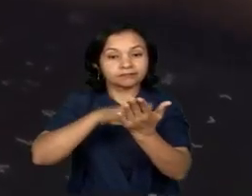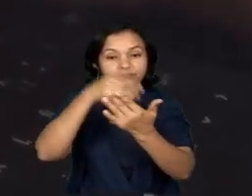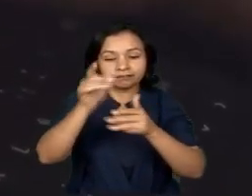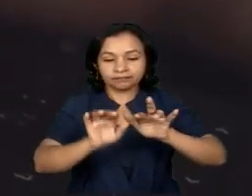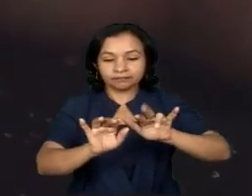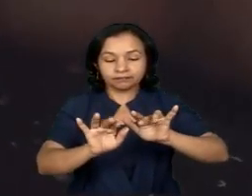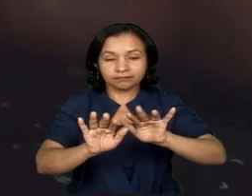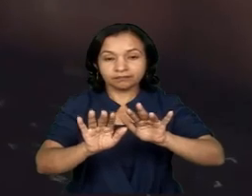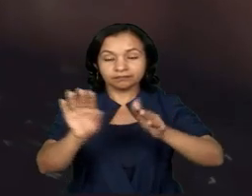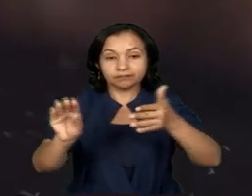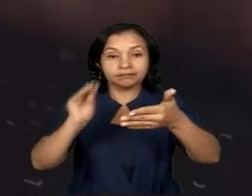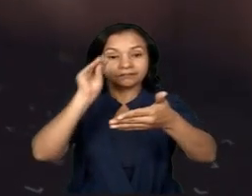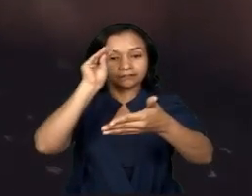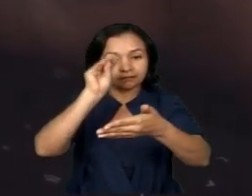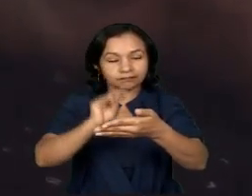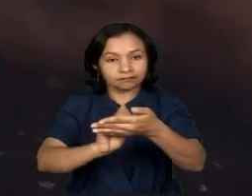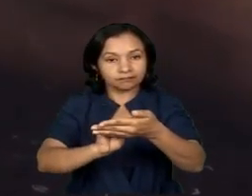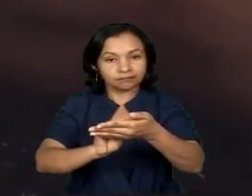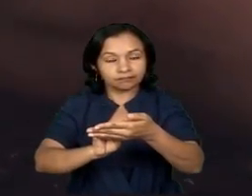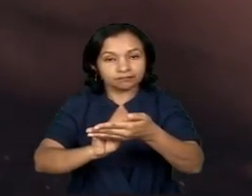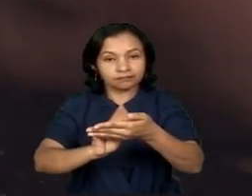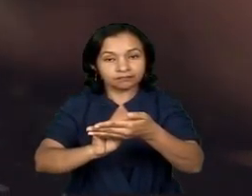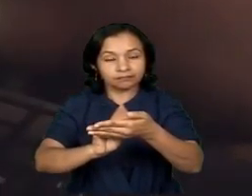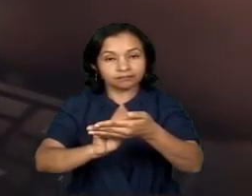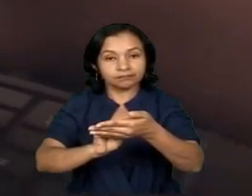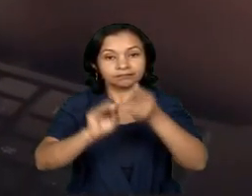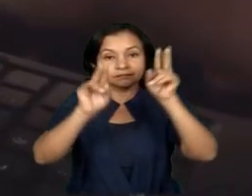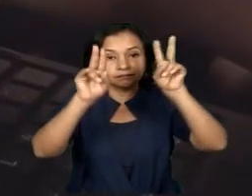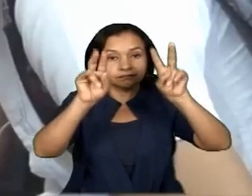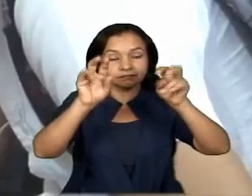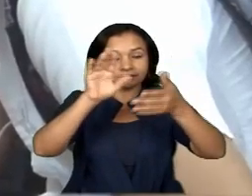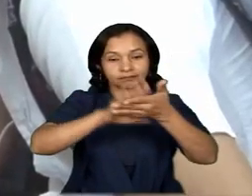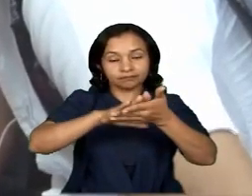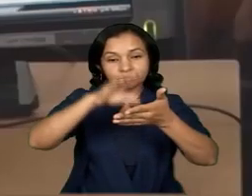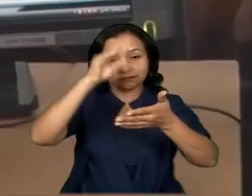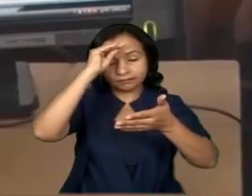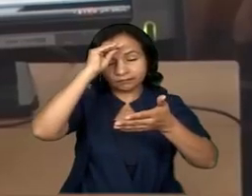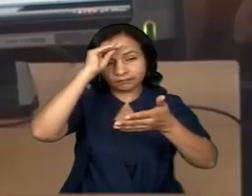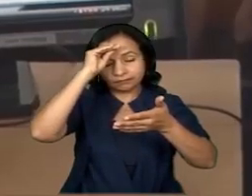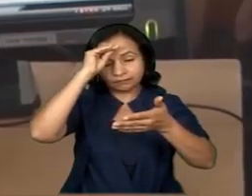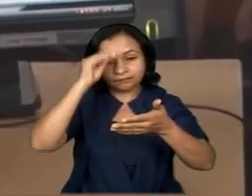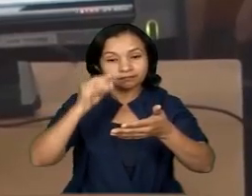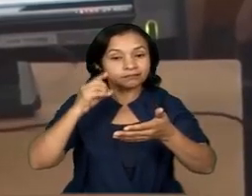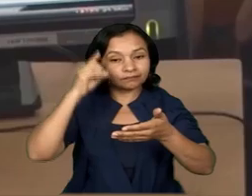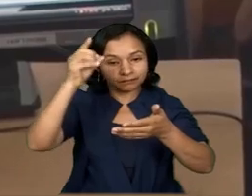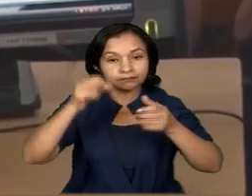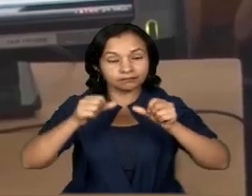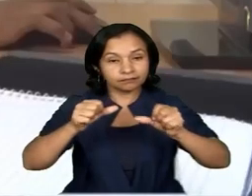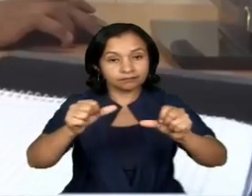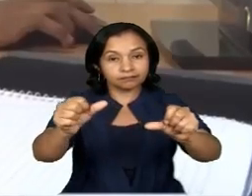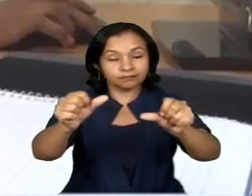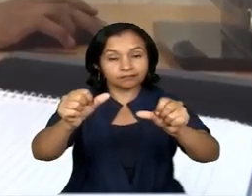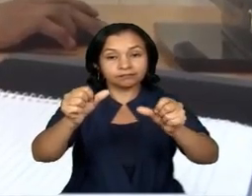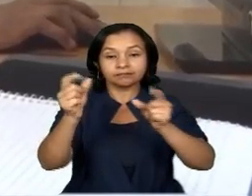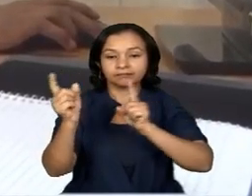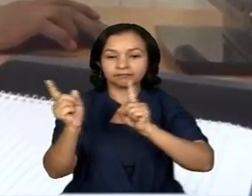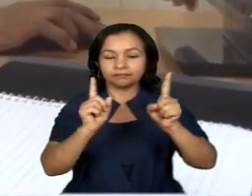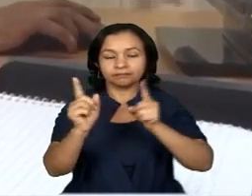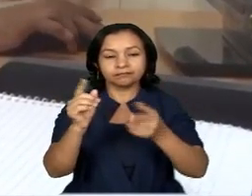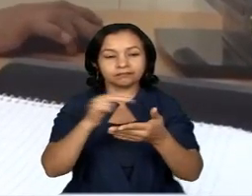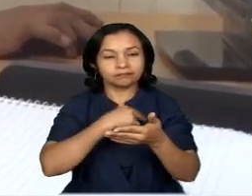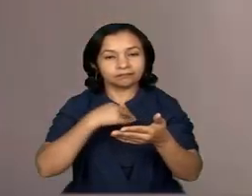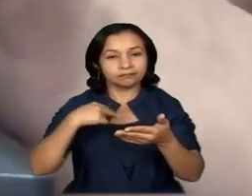currícula se incluyó en la asignatura Aprender, Emprender, Prosperar, lo que se denomina competencias digitales,